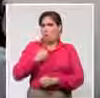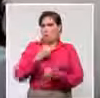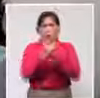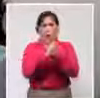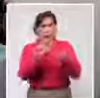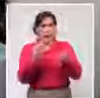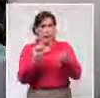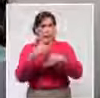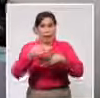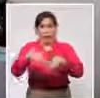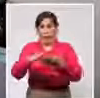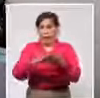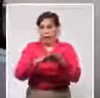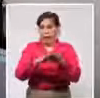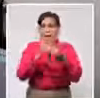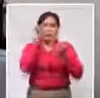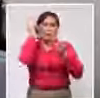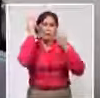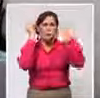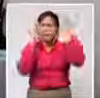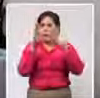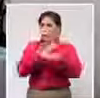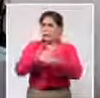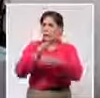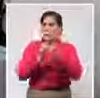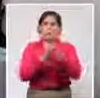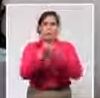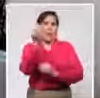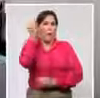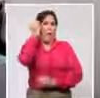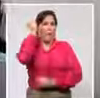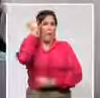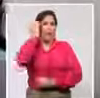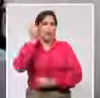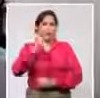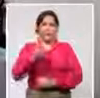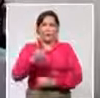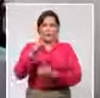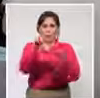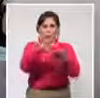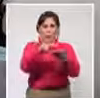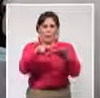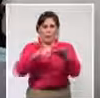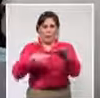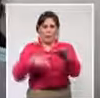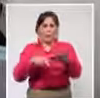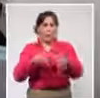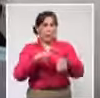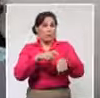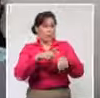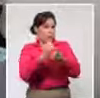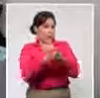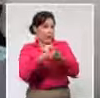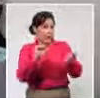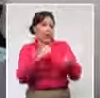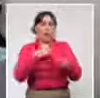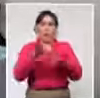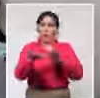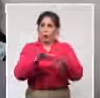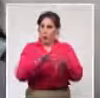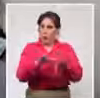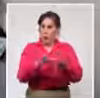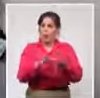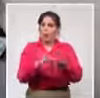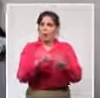libre, con varias iniciativas, continúa aprendiendo a través de la lectura. En mi tiempo libre he preparado una